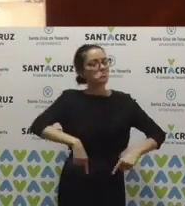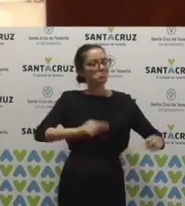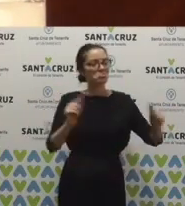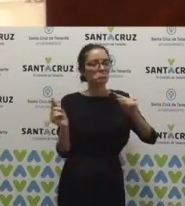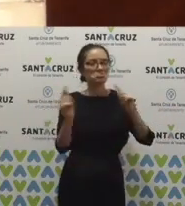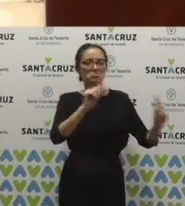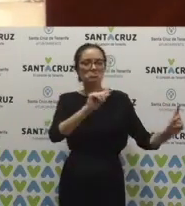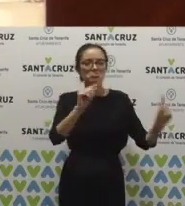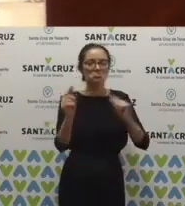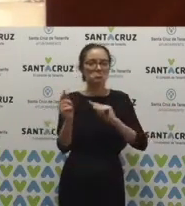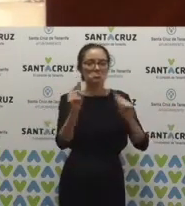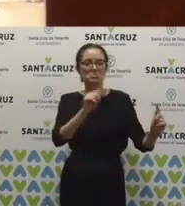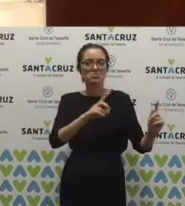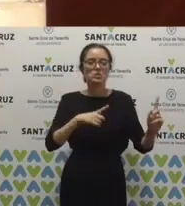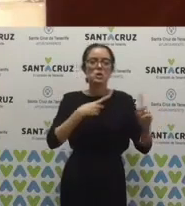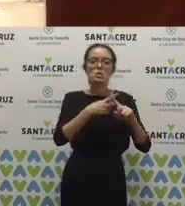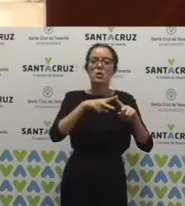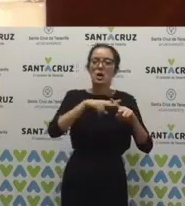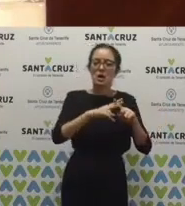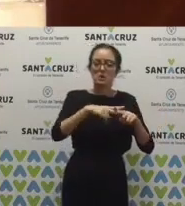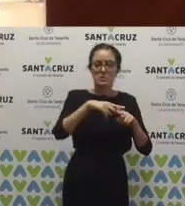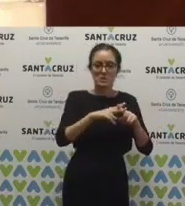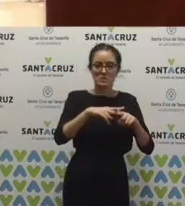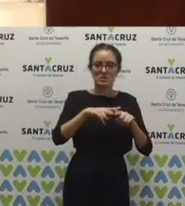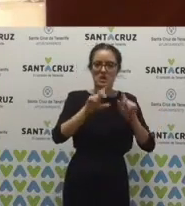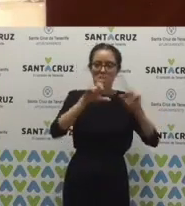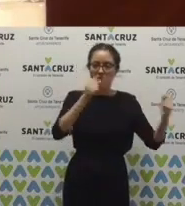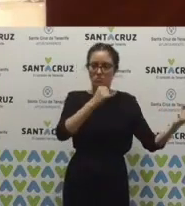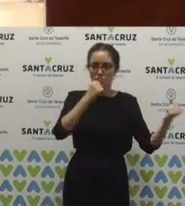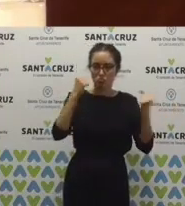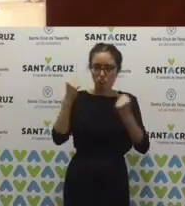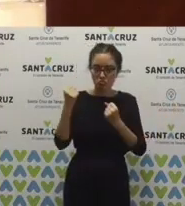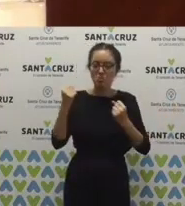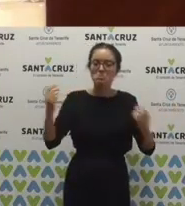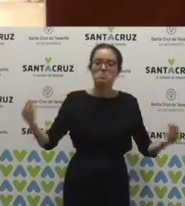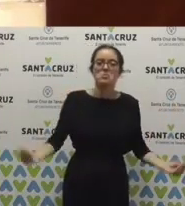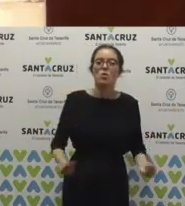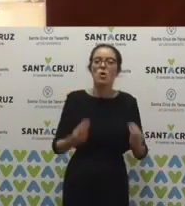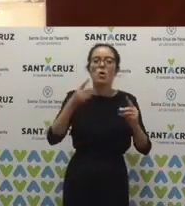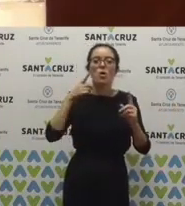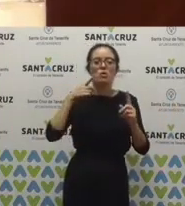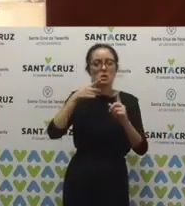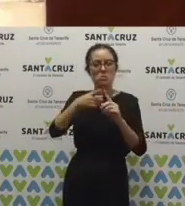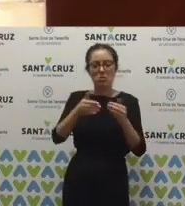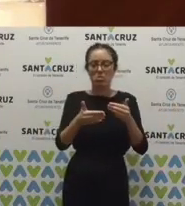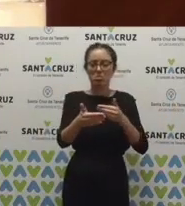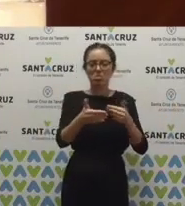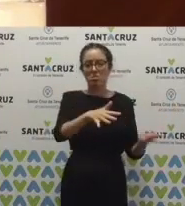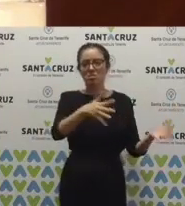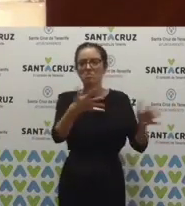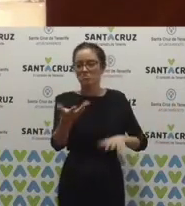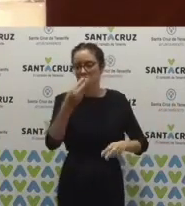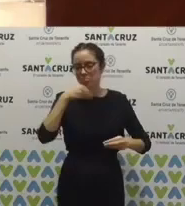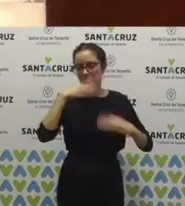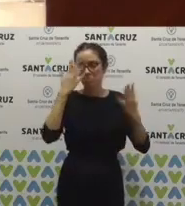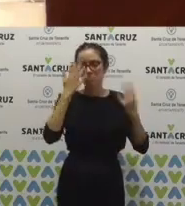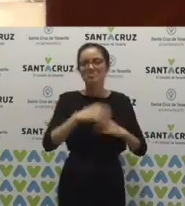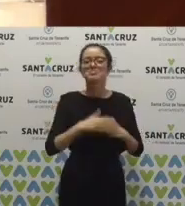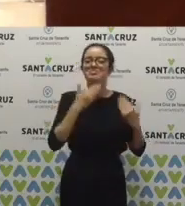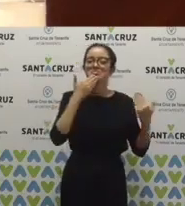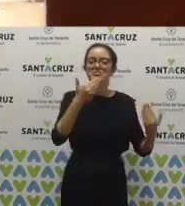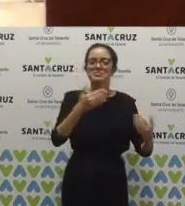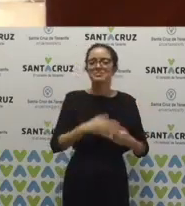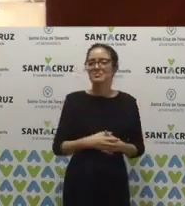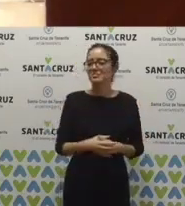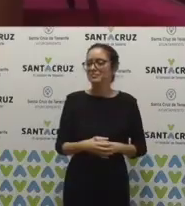mejorar democráticamente una herramienta de esta institución y ponerla al servicio del futuro inmediato o sea que magnífico gracias